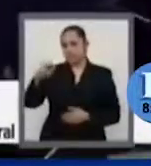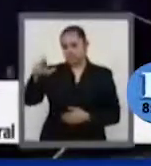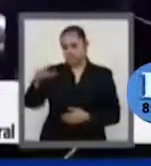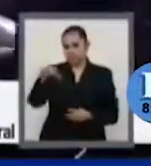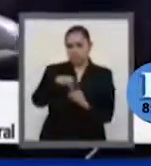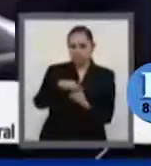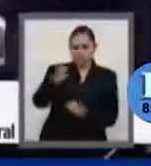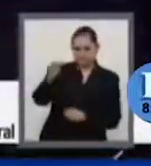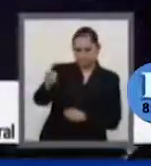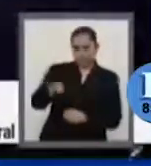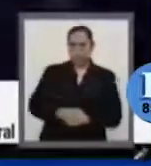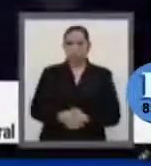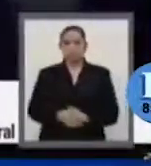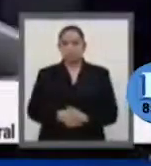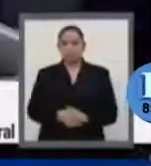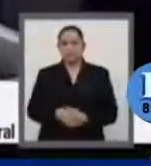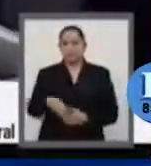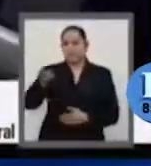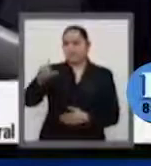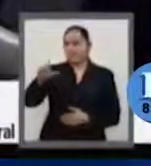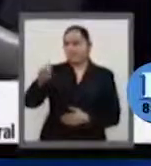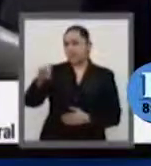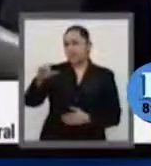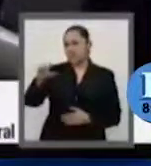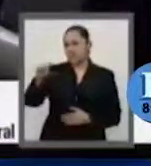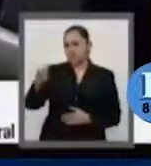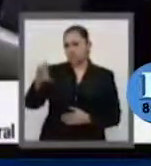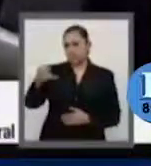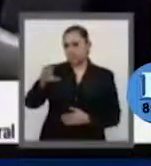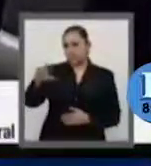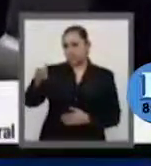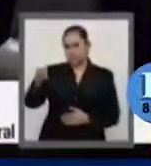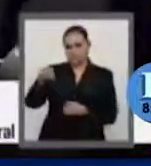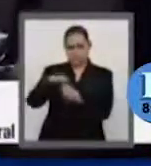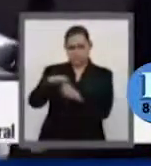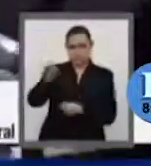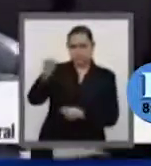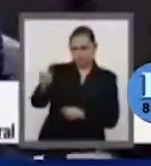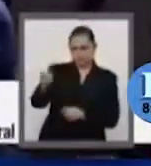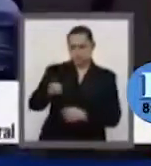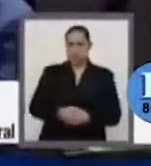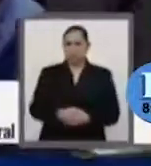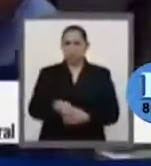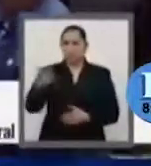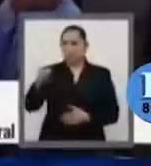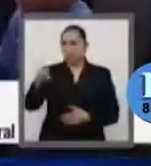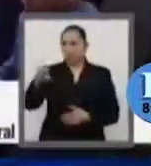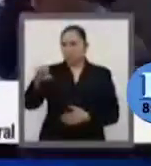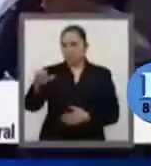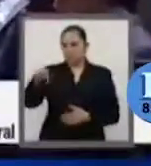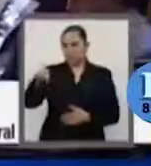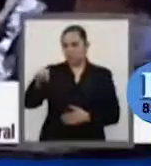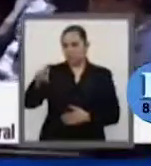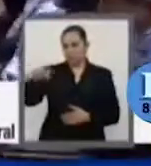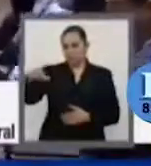dicen, bueno, la ley la podemos sí aprobar, pero también habrá excepciones. Es decir, pues ya empieza a ser